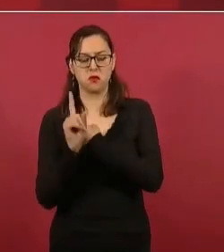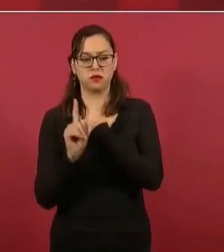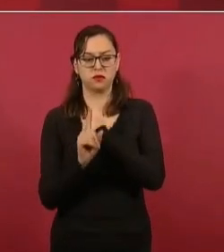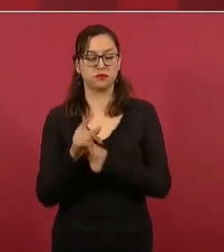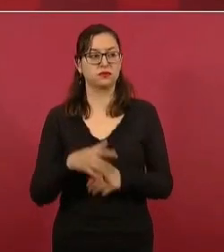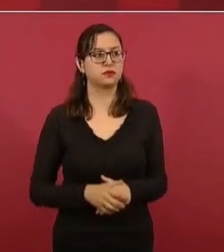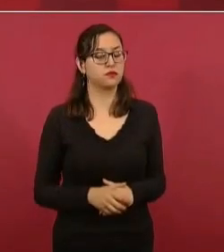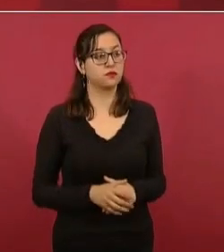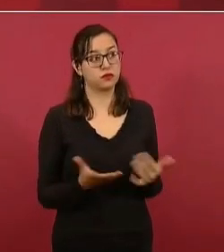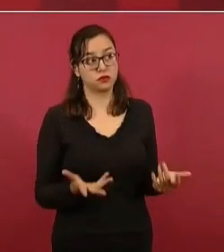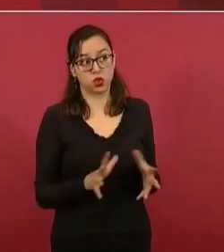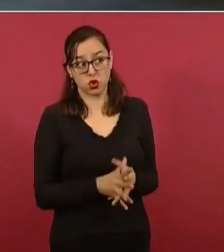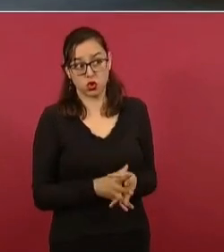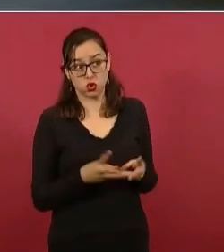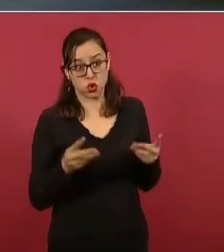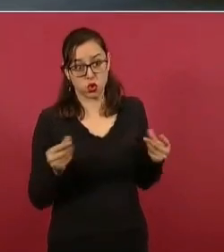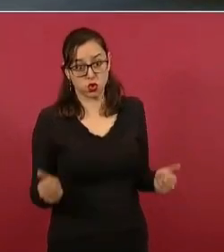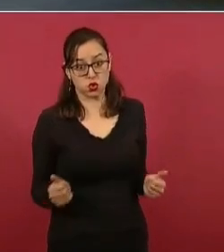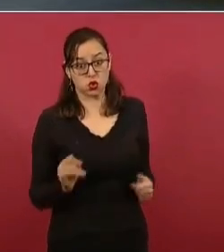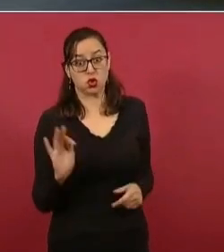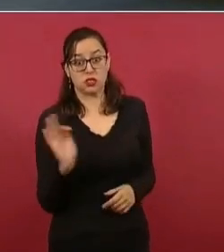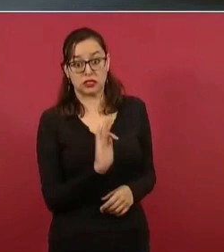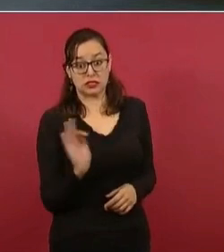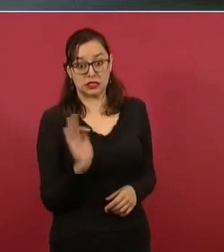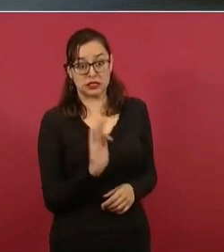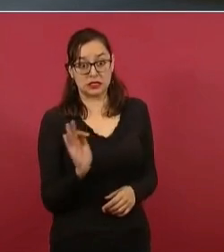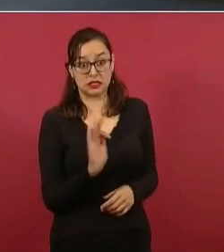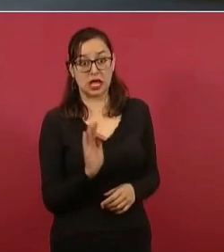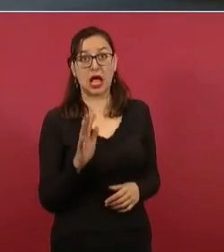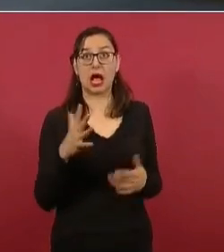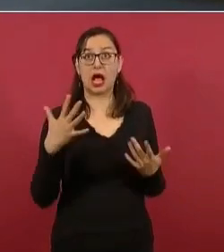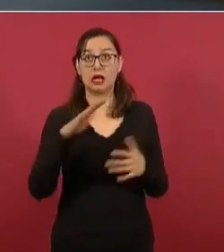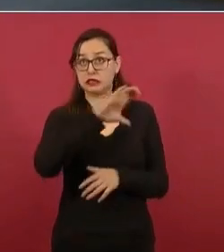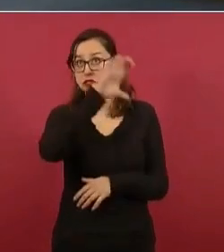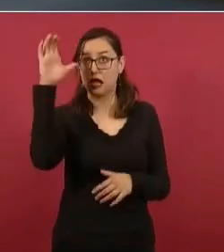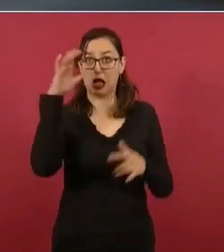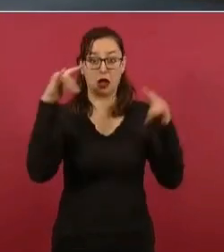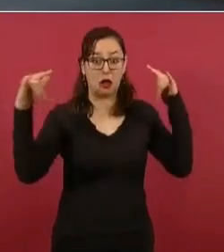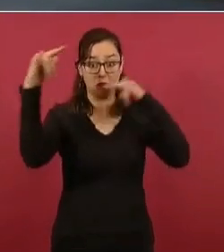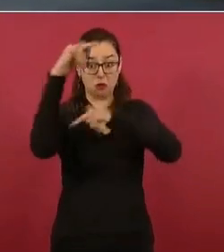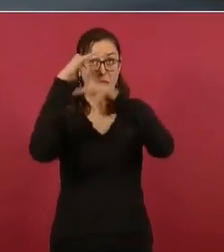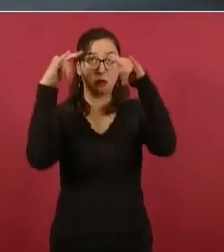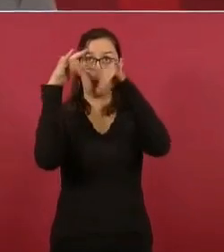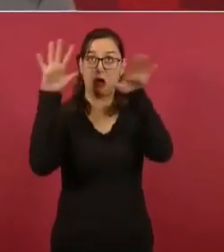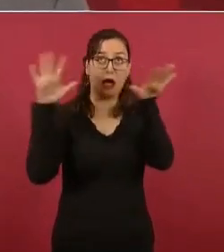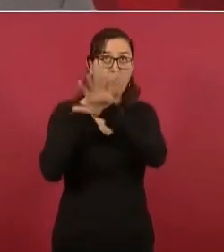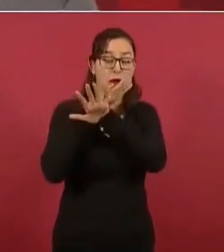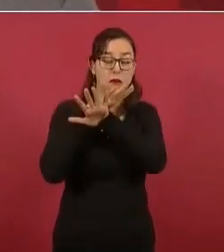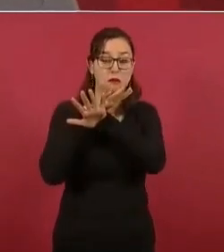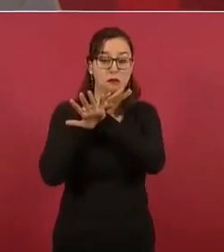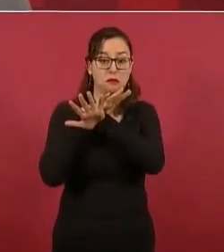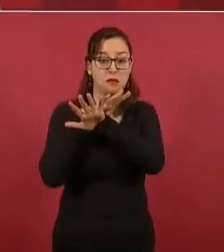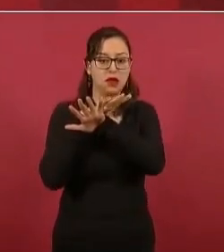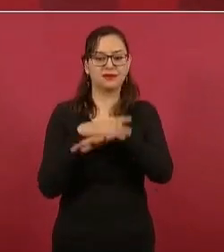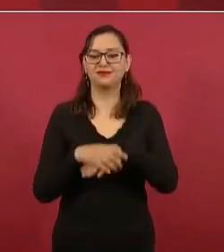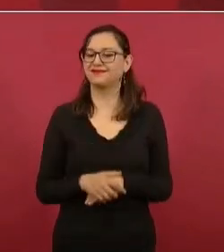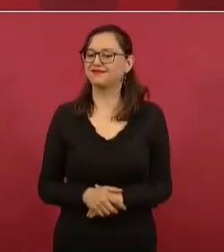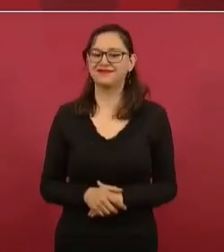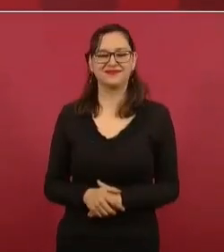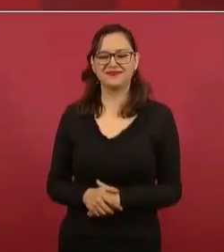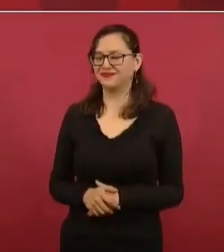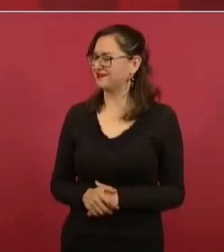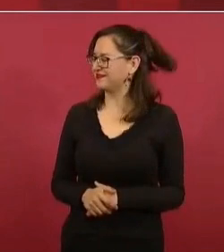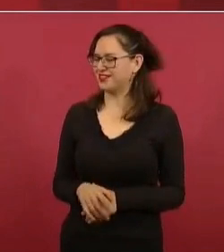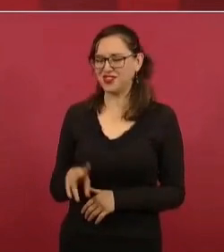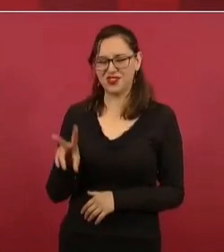Pero parte de la solución podría ser el replanteamiento del diseño del espacio aéreo, o hasta No, ahí no eso llegará. no, eso no, esa es una